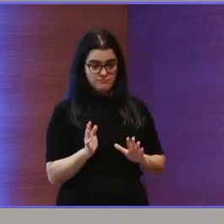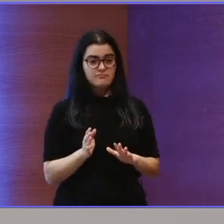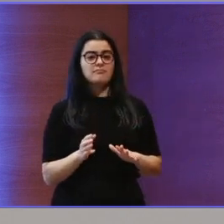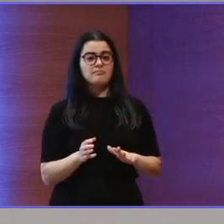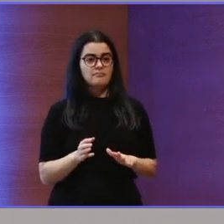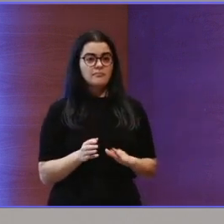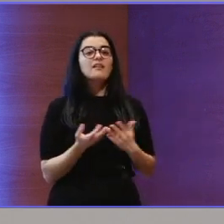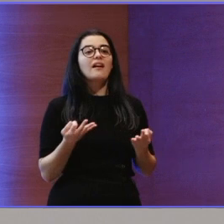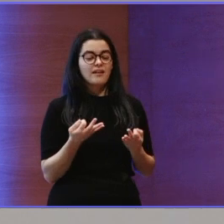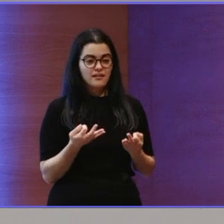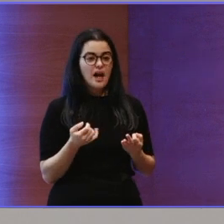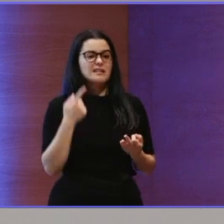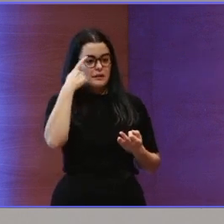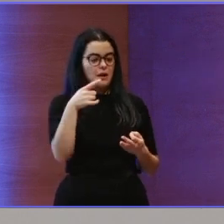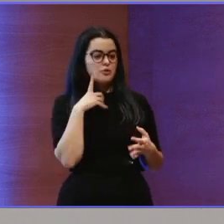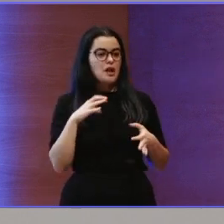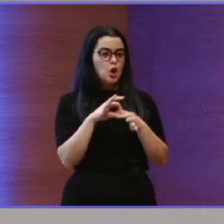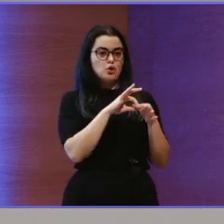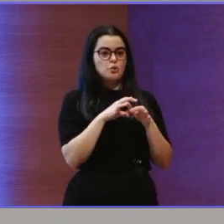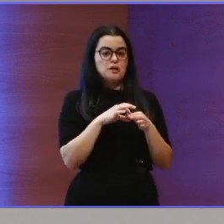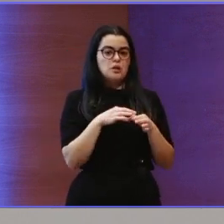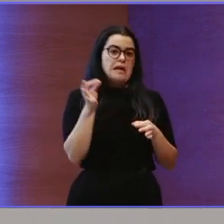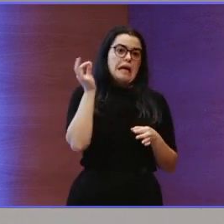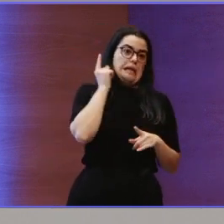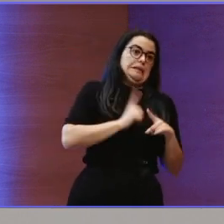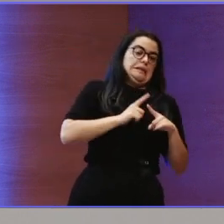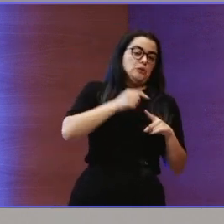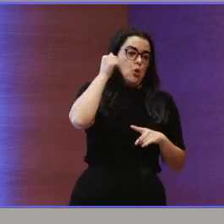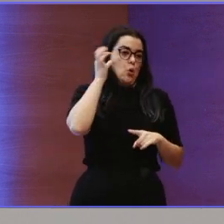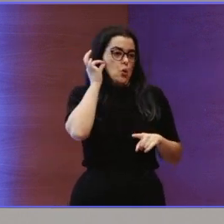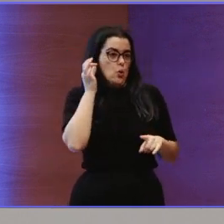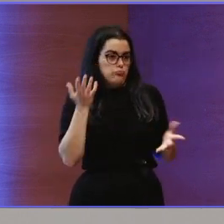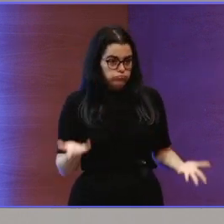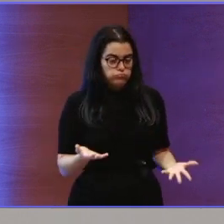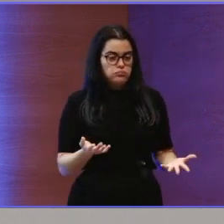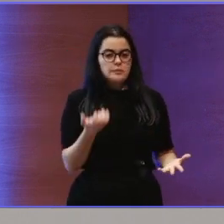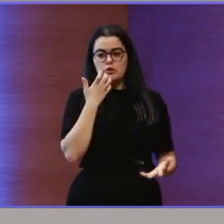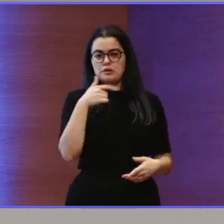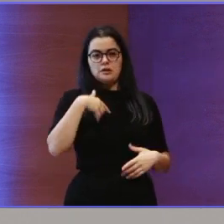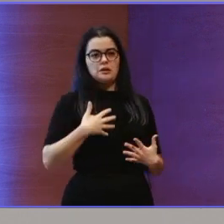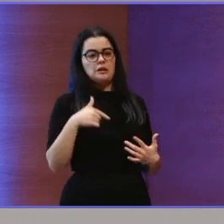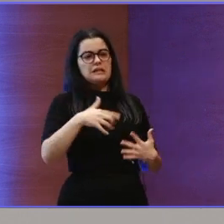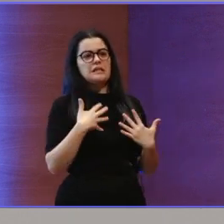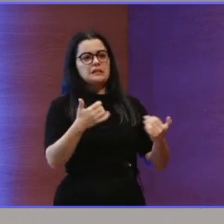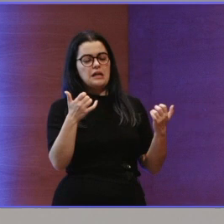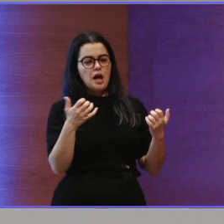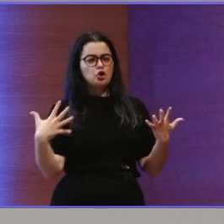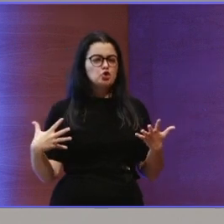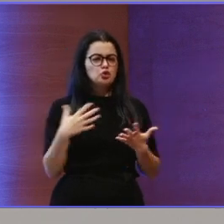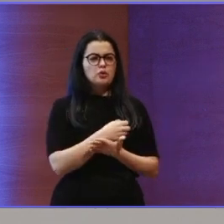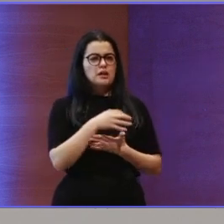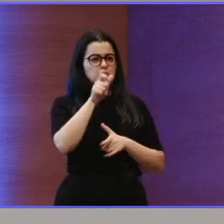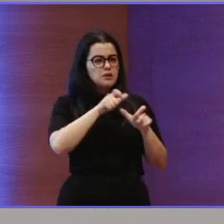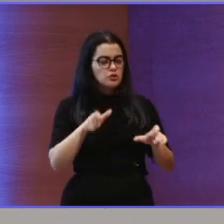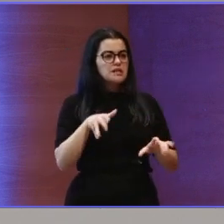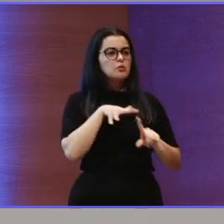aquí lo que nos une es el por lo menos el el sexo el género Si fuéramos hombres igual si en esta sala eh hubiera todas personas en